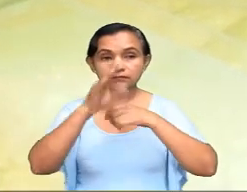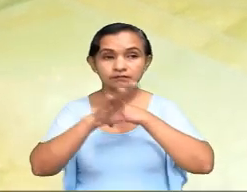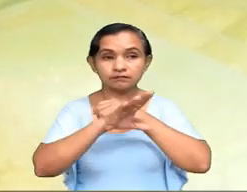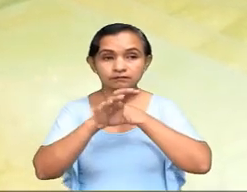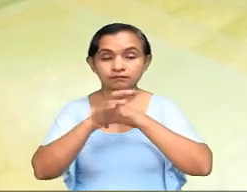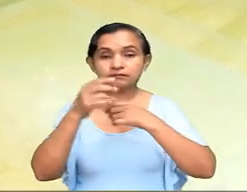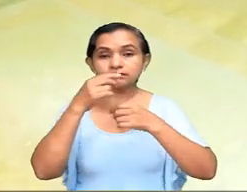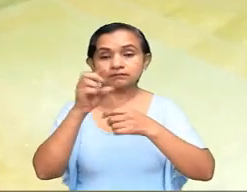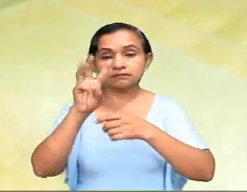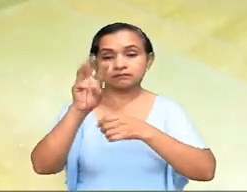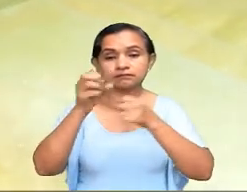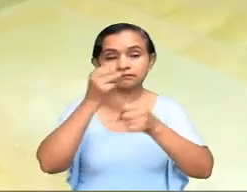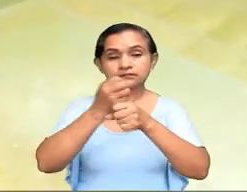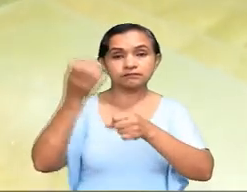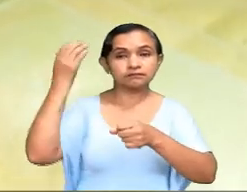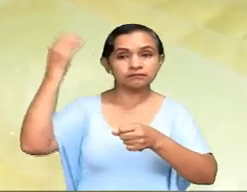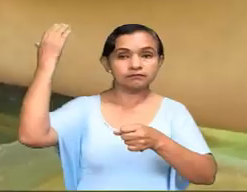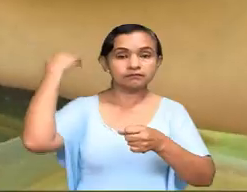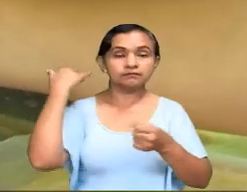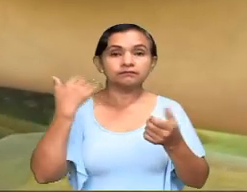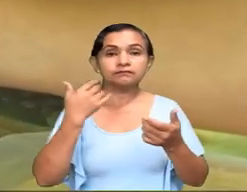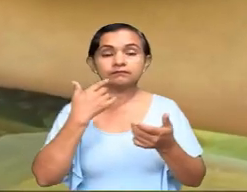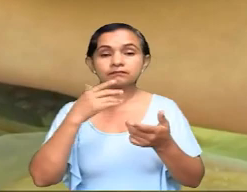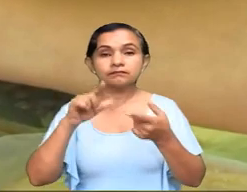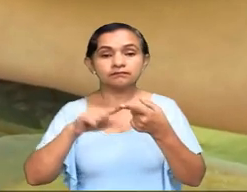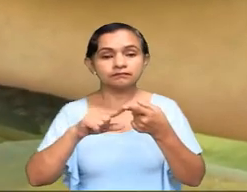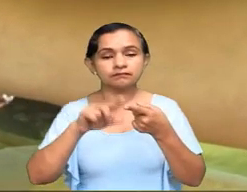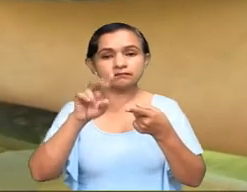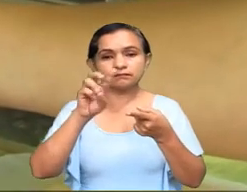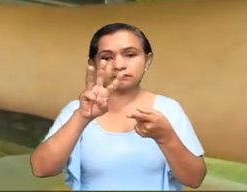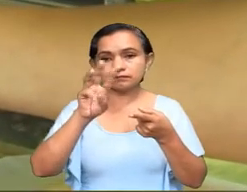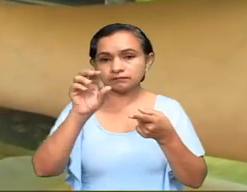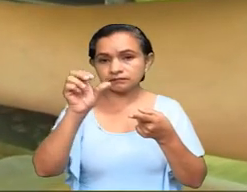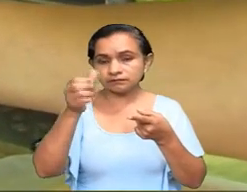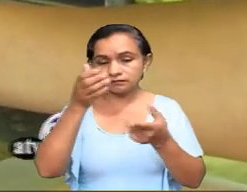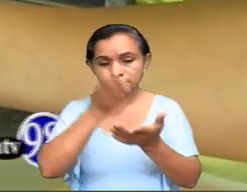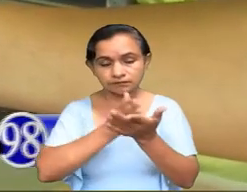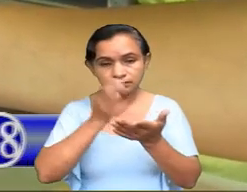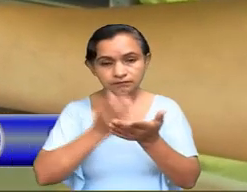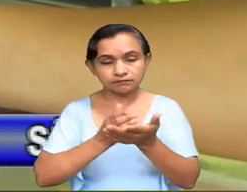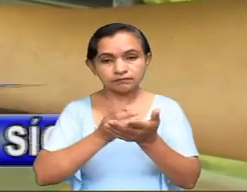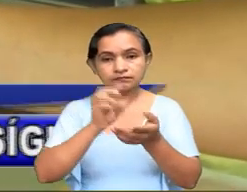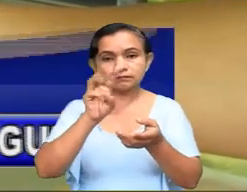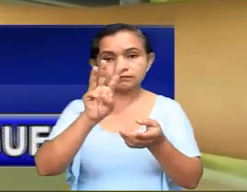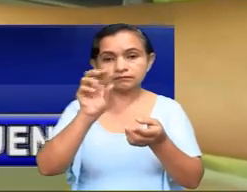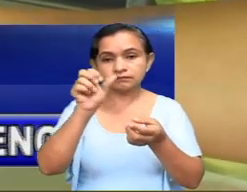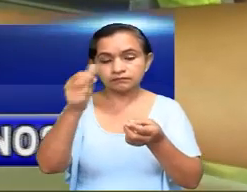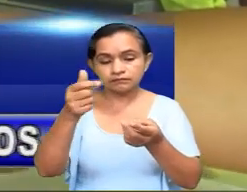hace 30 años. 36 la libra de seco, 36 la de moralique,